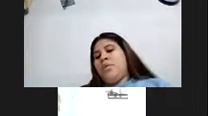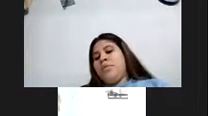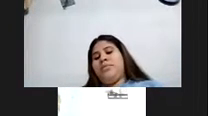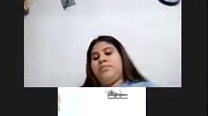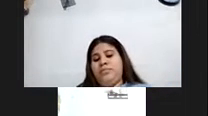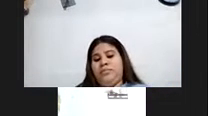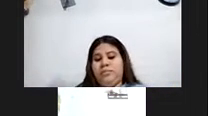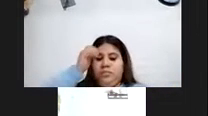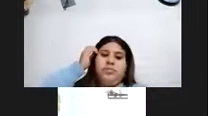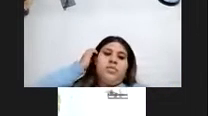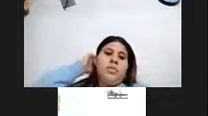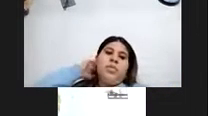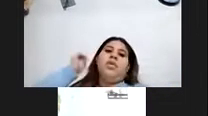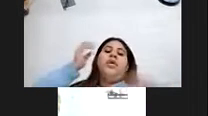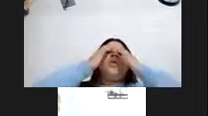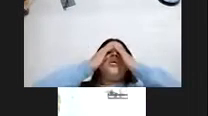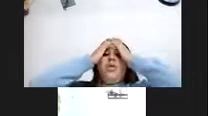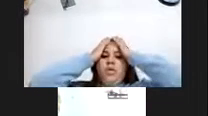Uh-huh. E. T. E.